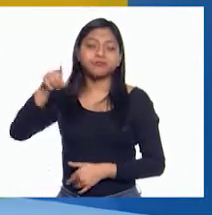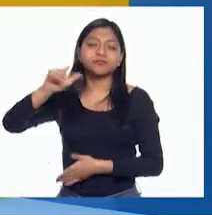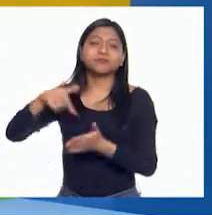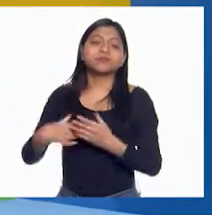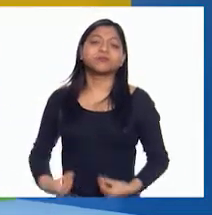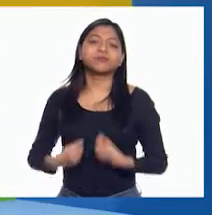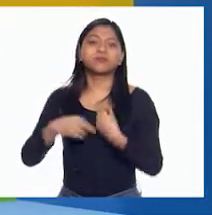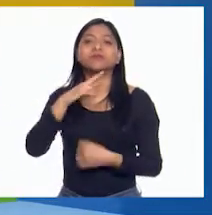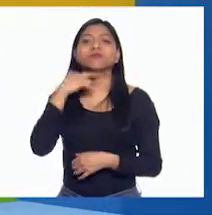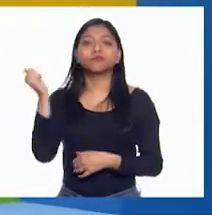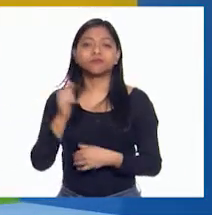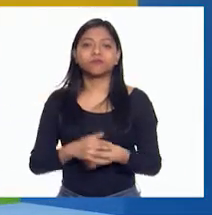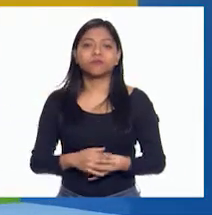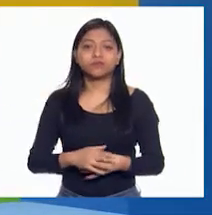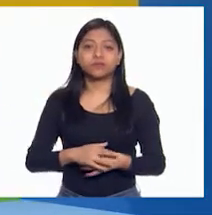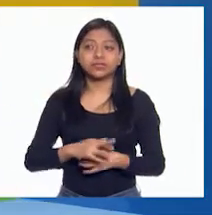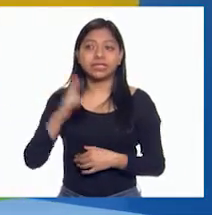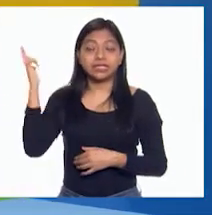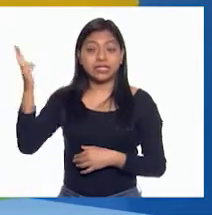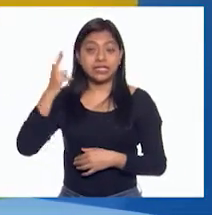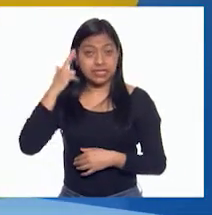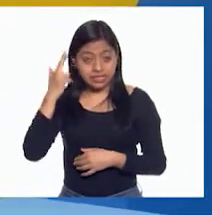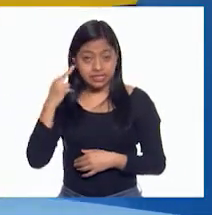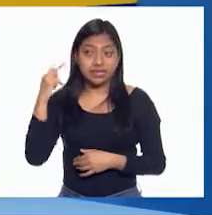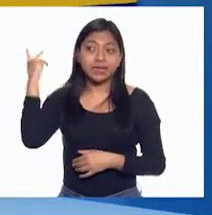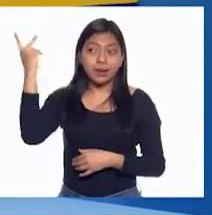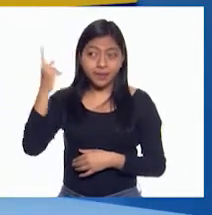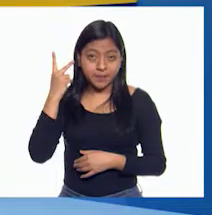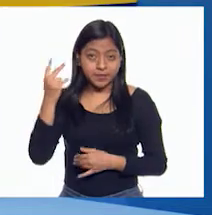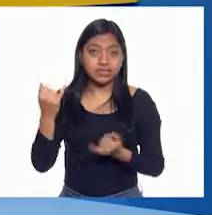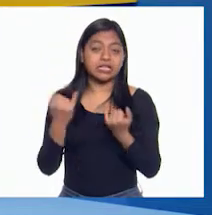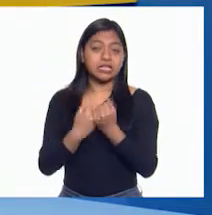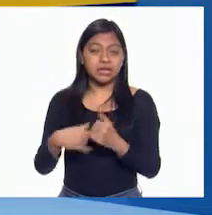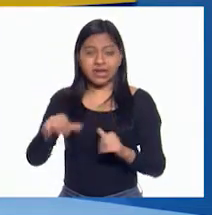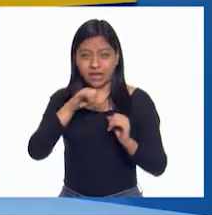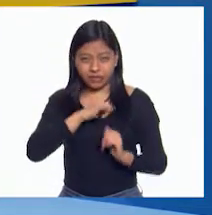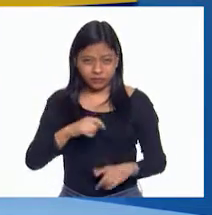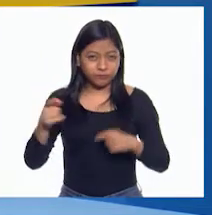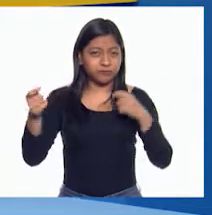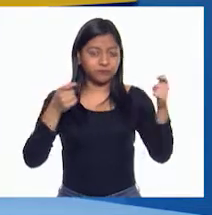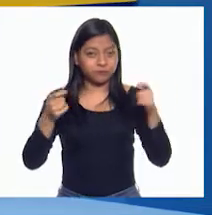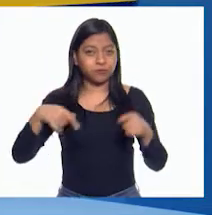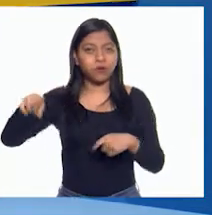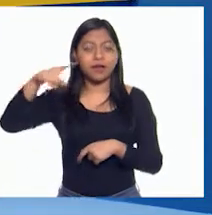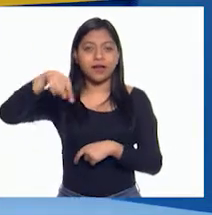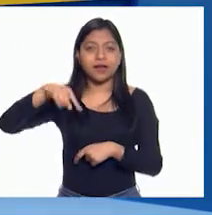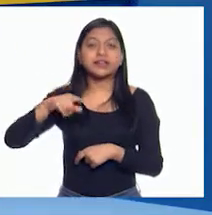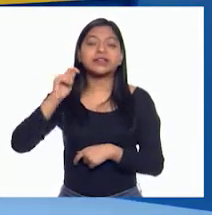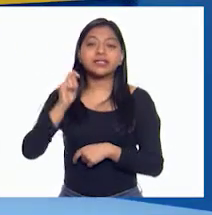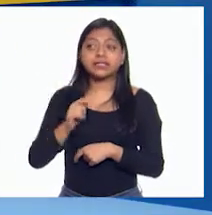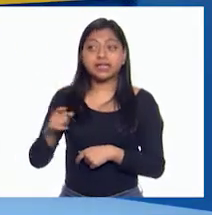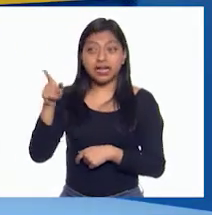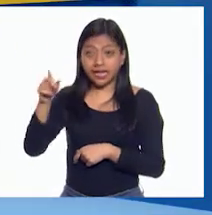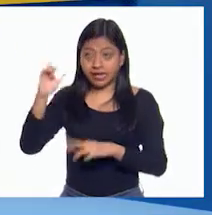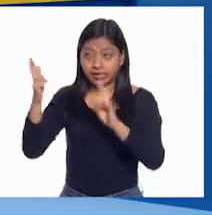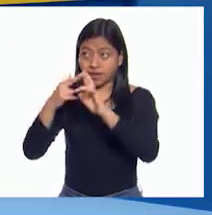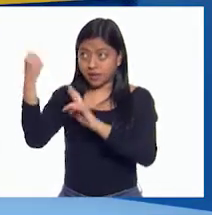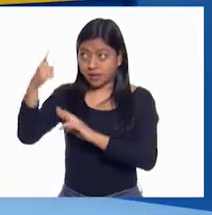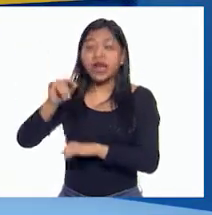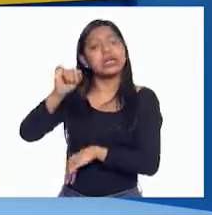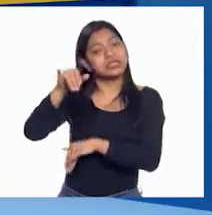Roma. Todos los reinos, principados y señoríos de Europa Occidental seguían los preceptos de la Iglesia